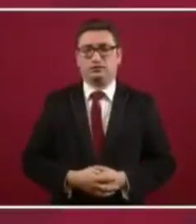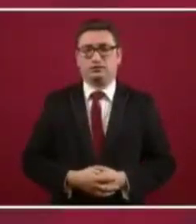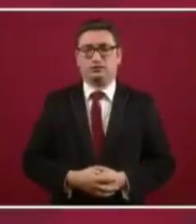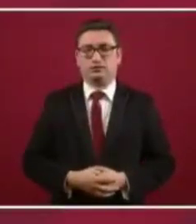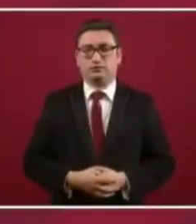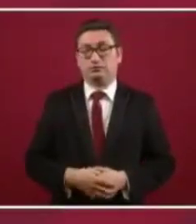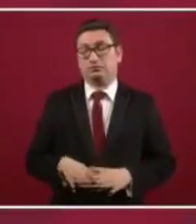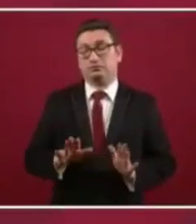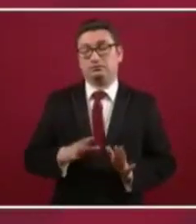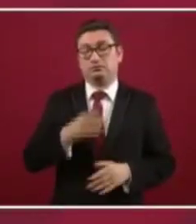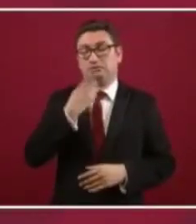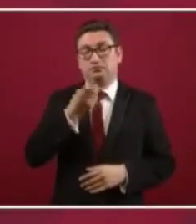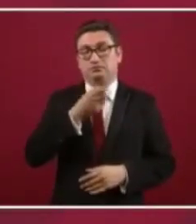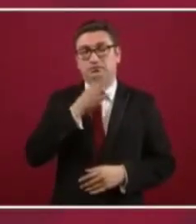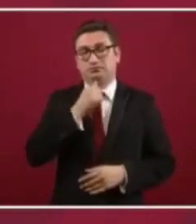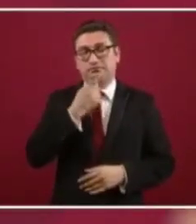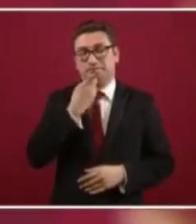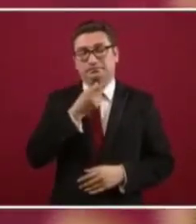Sin comentarios.